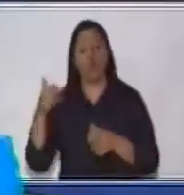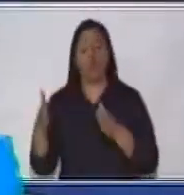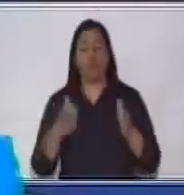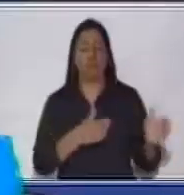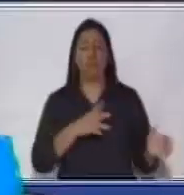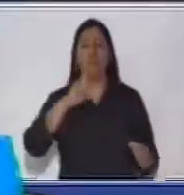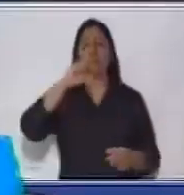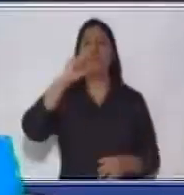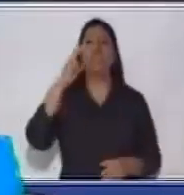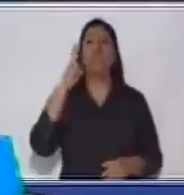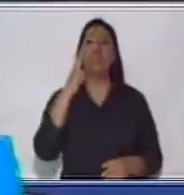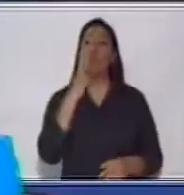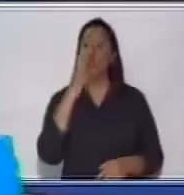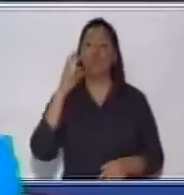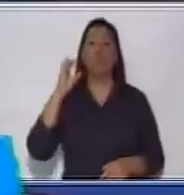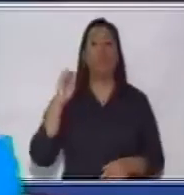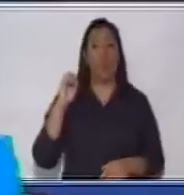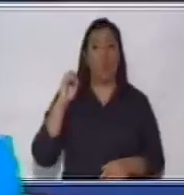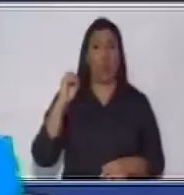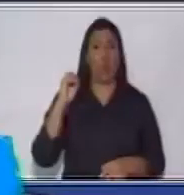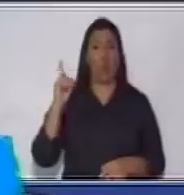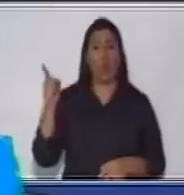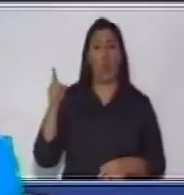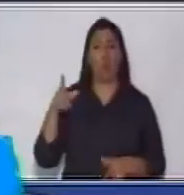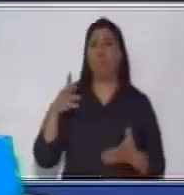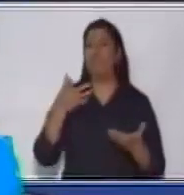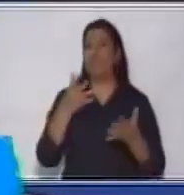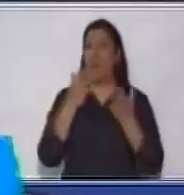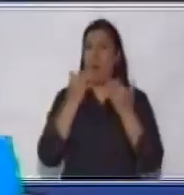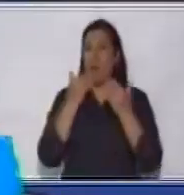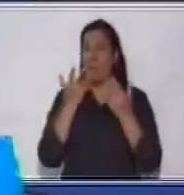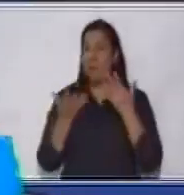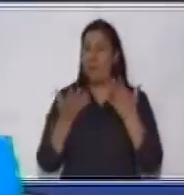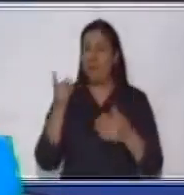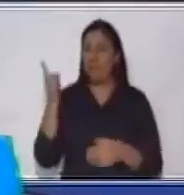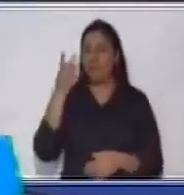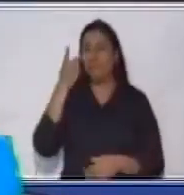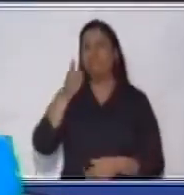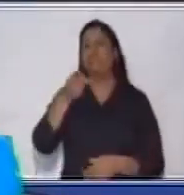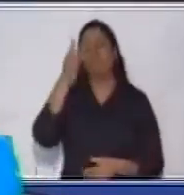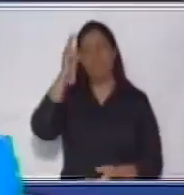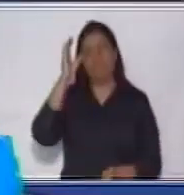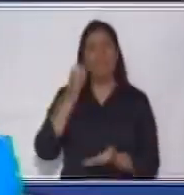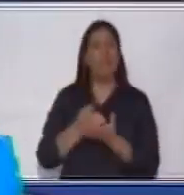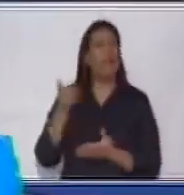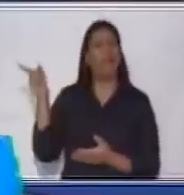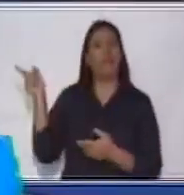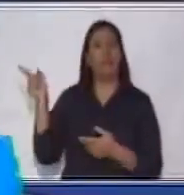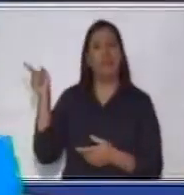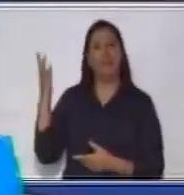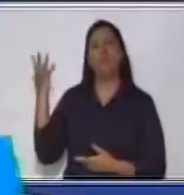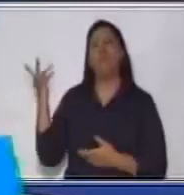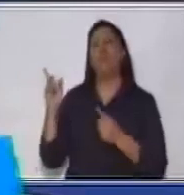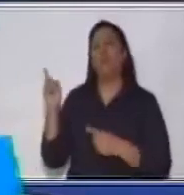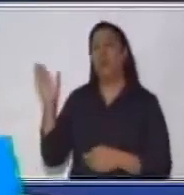han de encantar este alimento. ¿Qué crees que es?